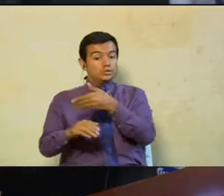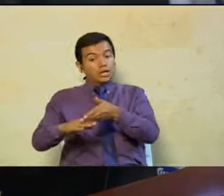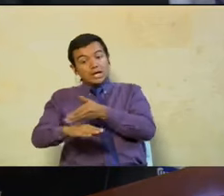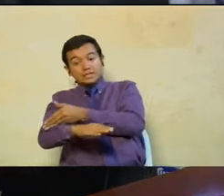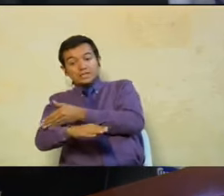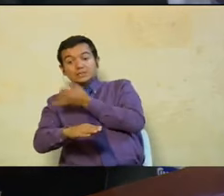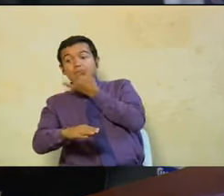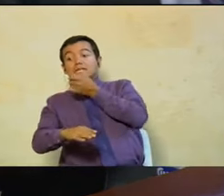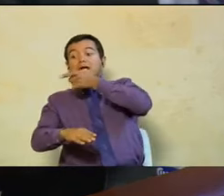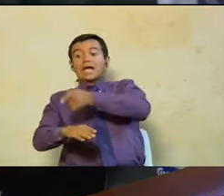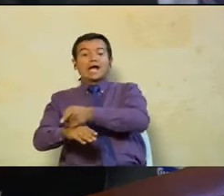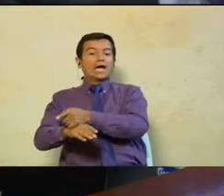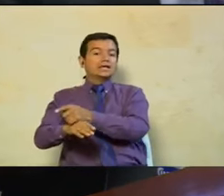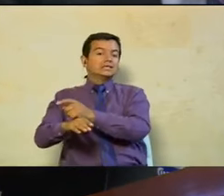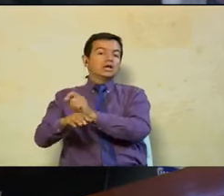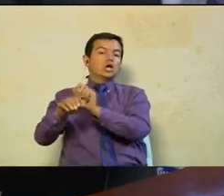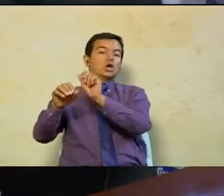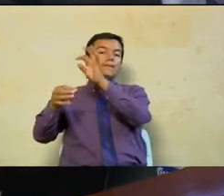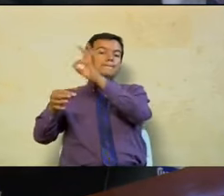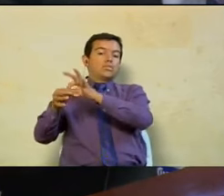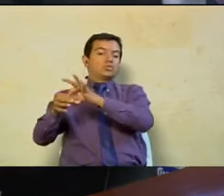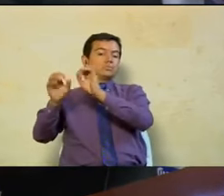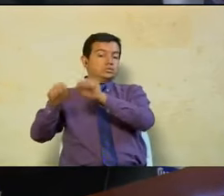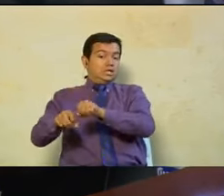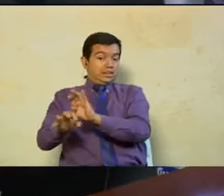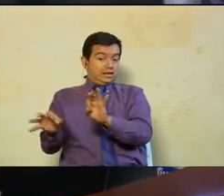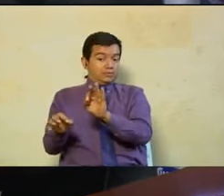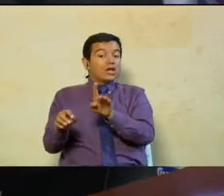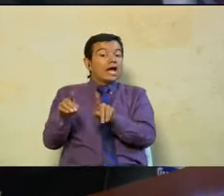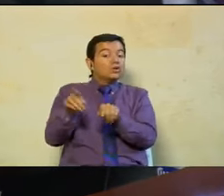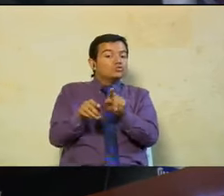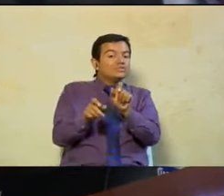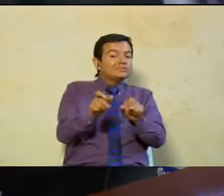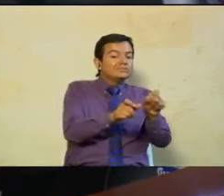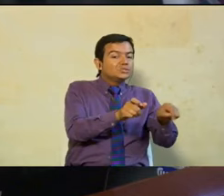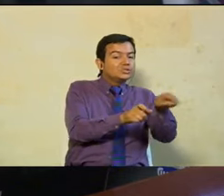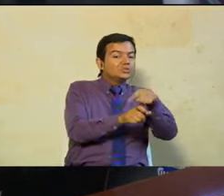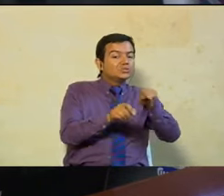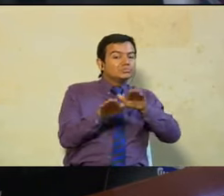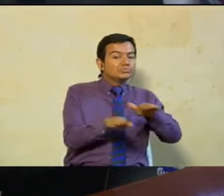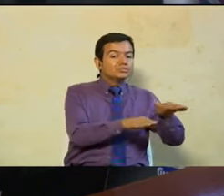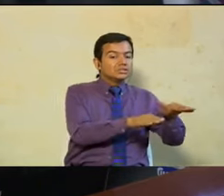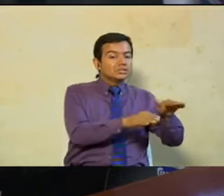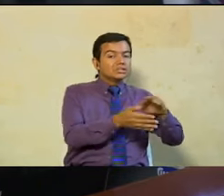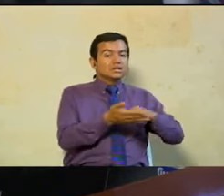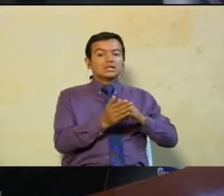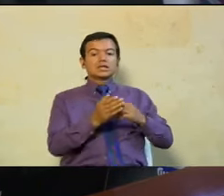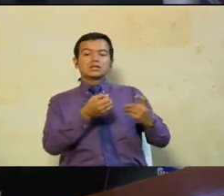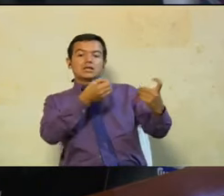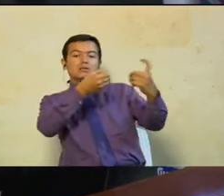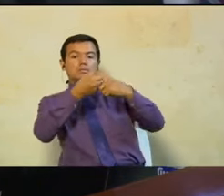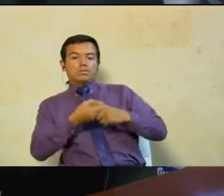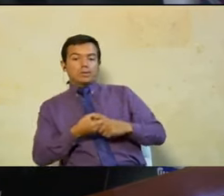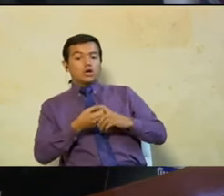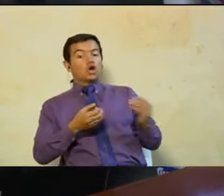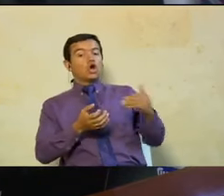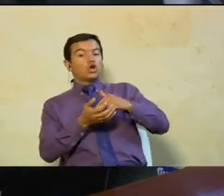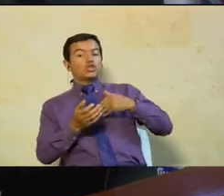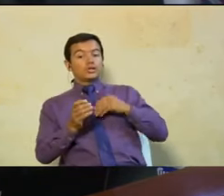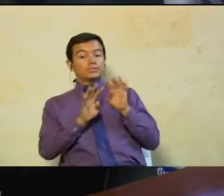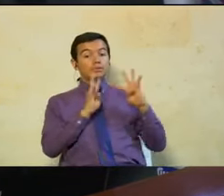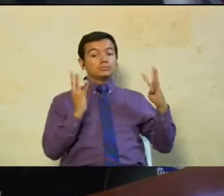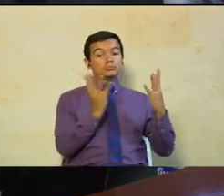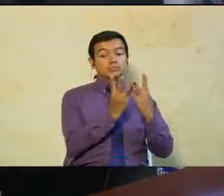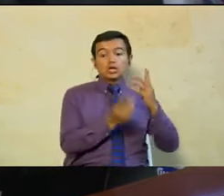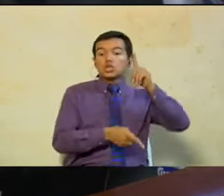afirmativamente por x o y parlamentarios no tenían el cupo Para volver a aspirar al congreso de